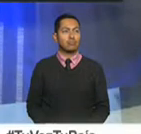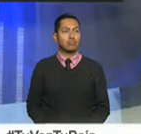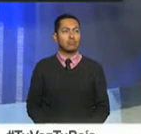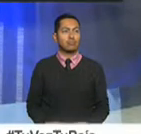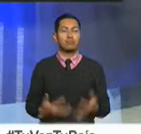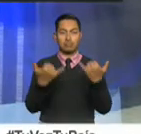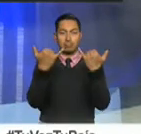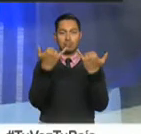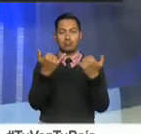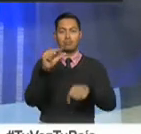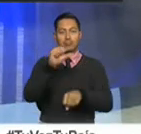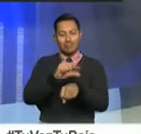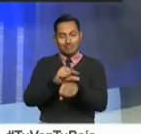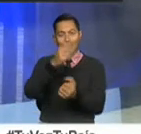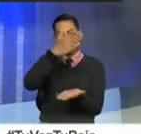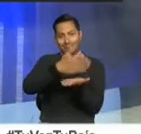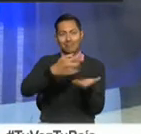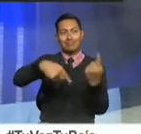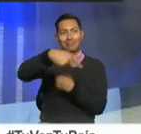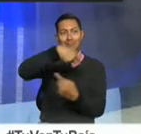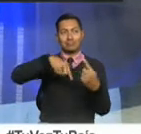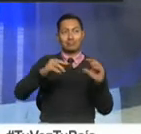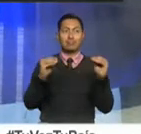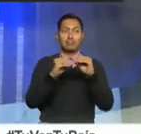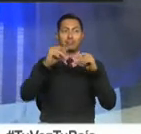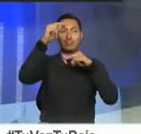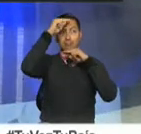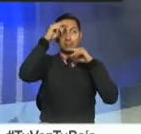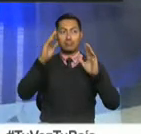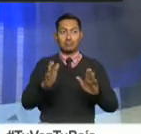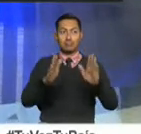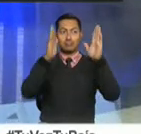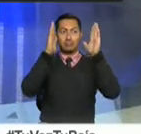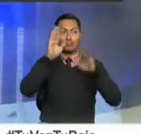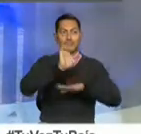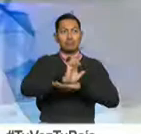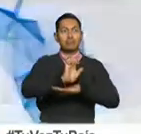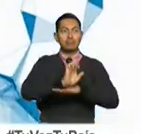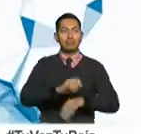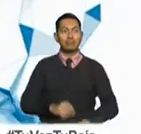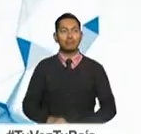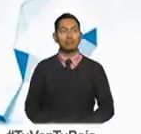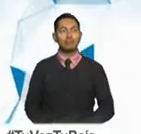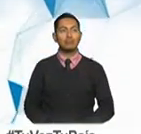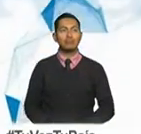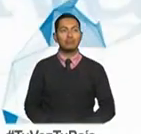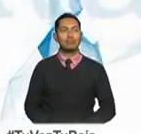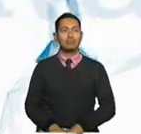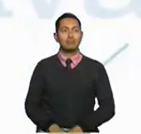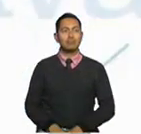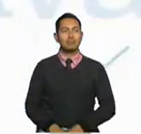Amigos, amigas televidentes, es momento de hacer una pausa, pero quédese con nosotros, ya regresamos con más noticias nacionales.